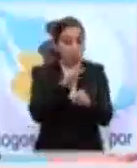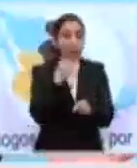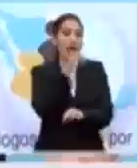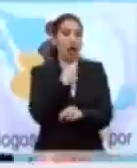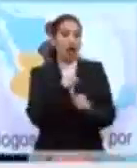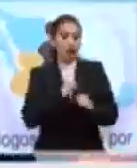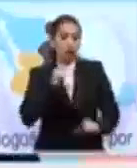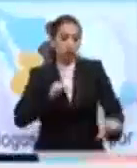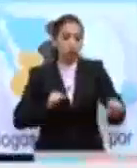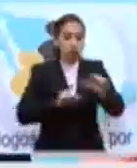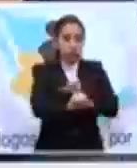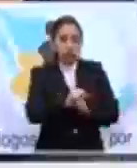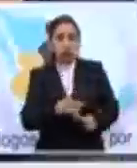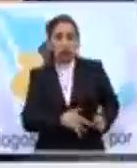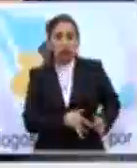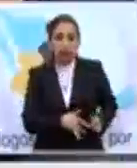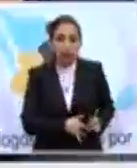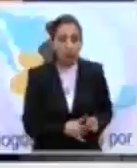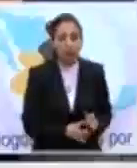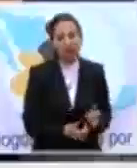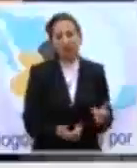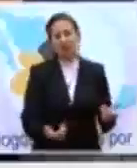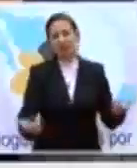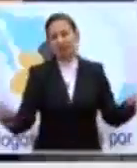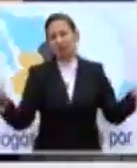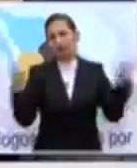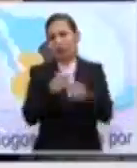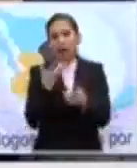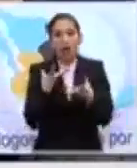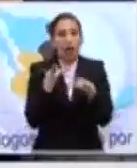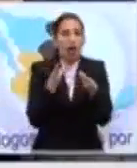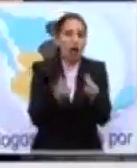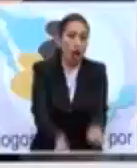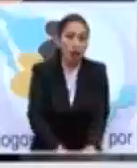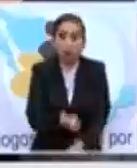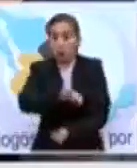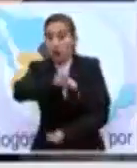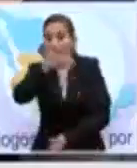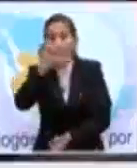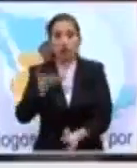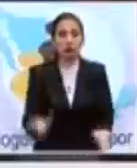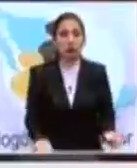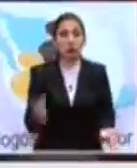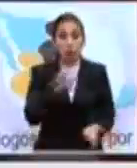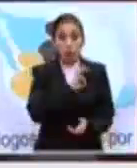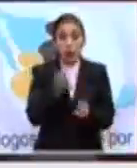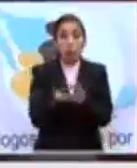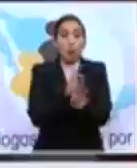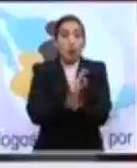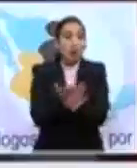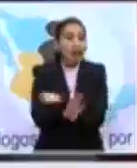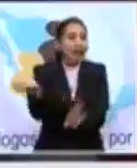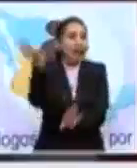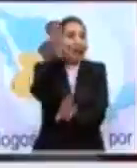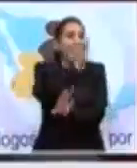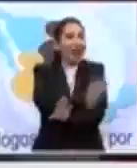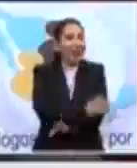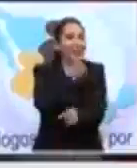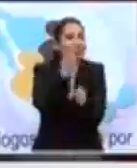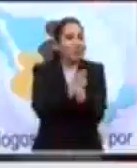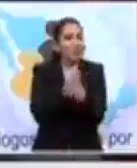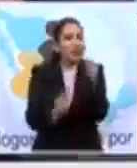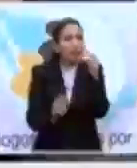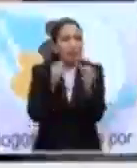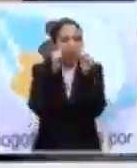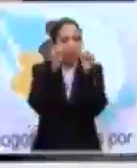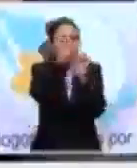un trasplante de riñón y eso pues lleva mucho gasto, cuesta mucho dinero. Cuando se podría resolver en el primer nivel